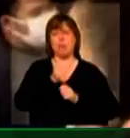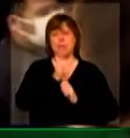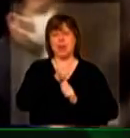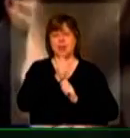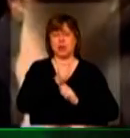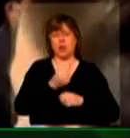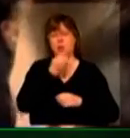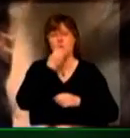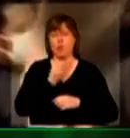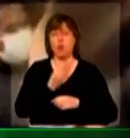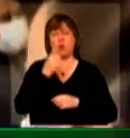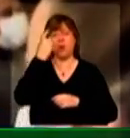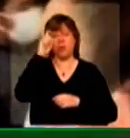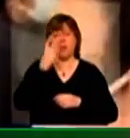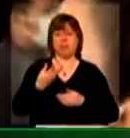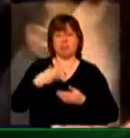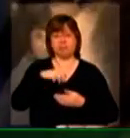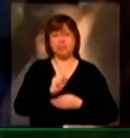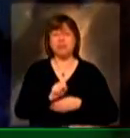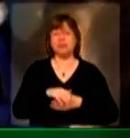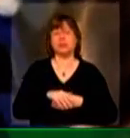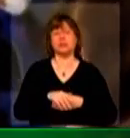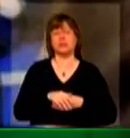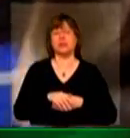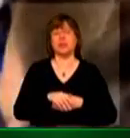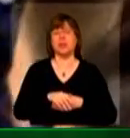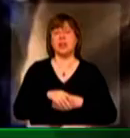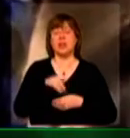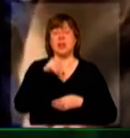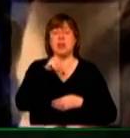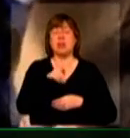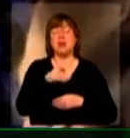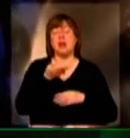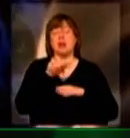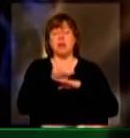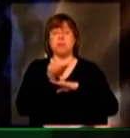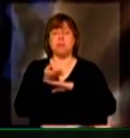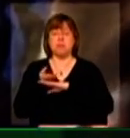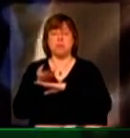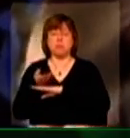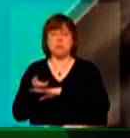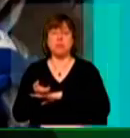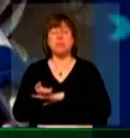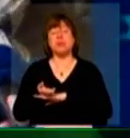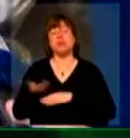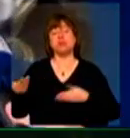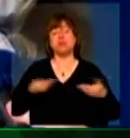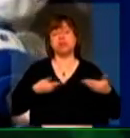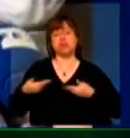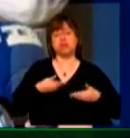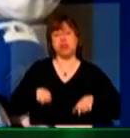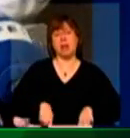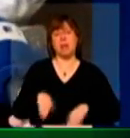Bueno, es una iniciativa más que atiende a los requerimientos que nos hicieron llegar el embajador